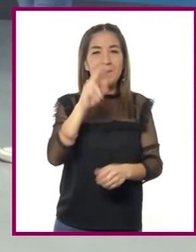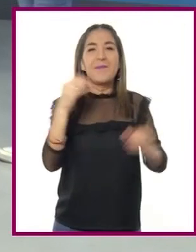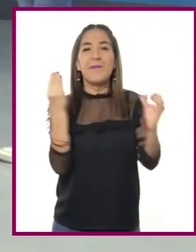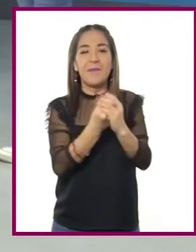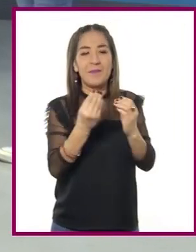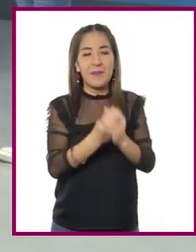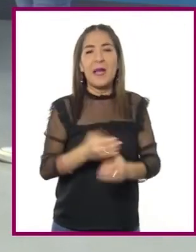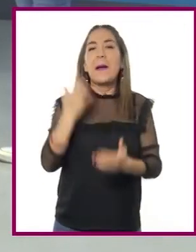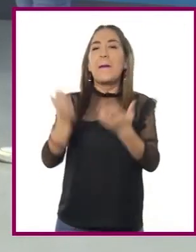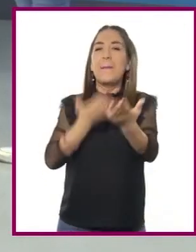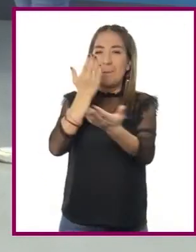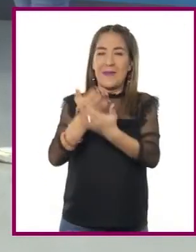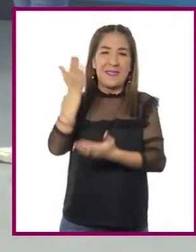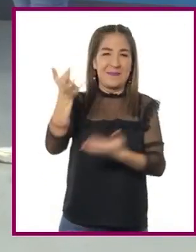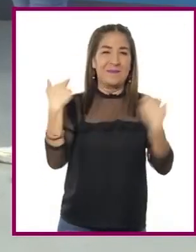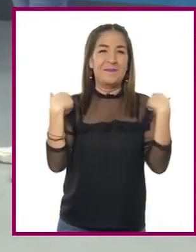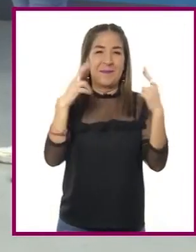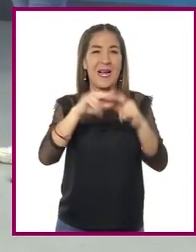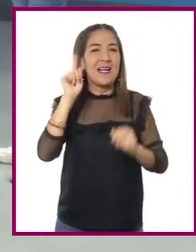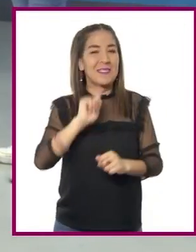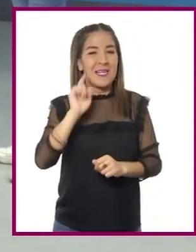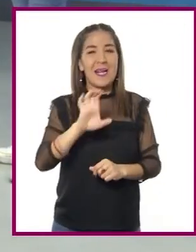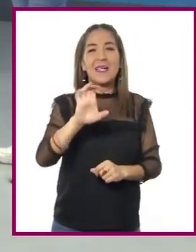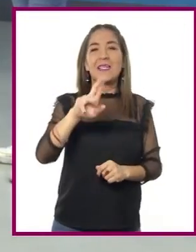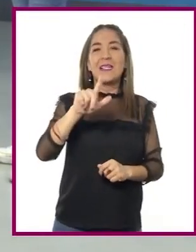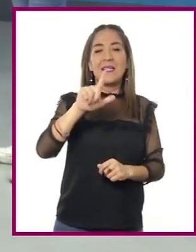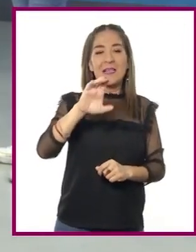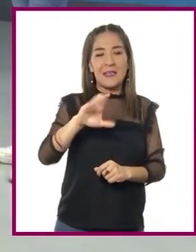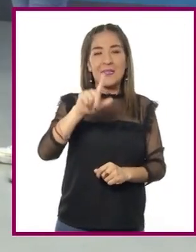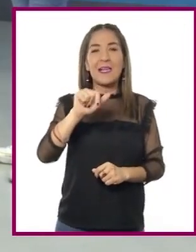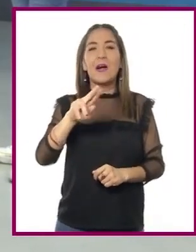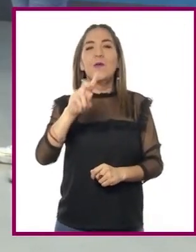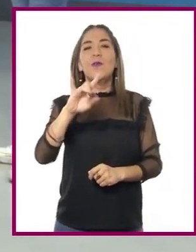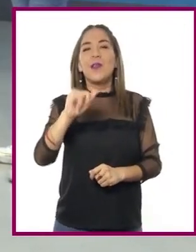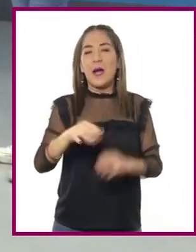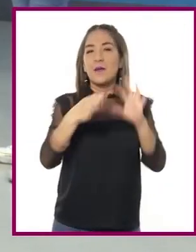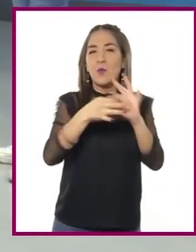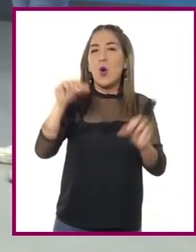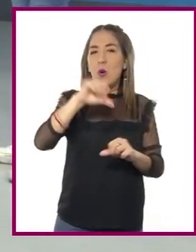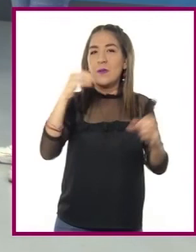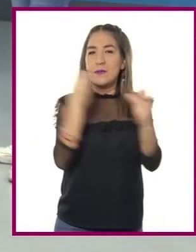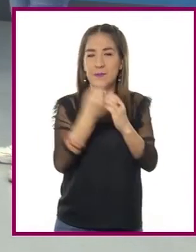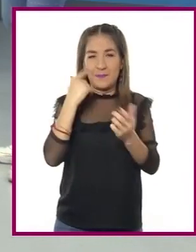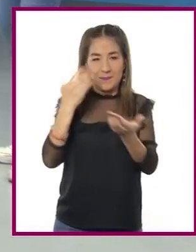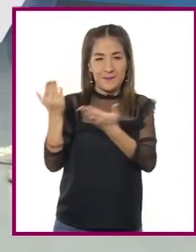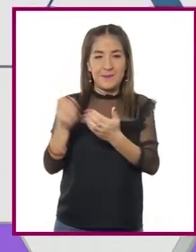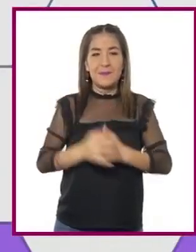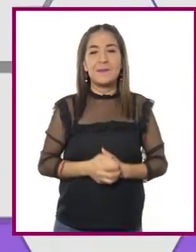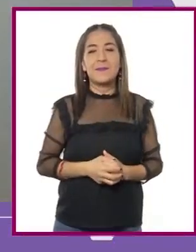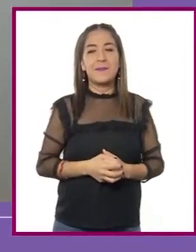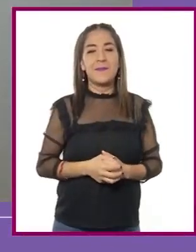pedimos a la maestra Claudia Gómez nos brinde los puntos centrales de la sesión. Adelante, maestra.